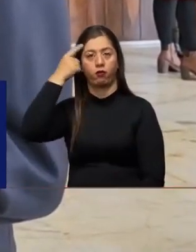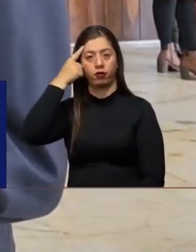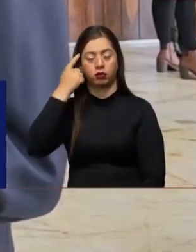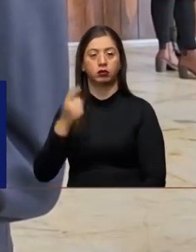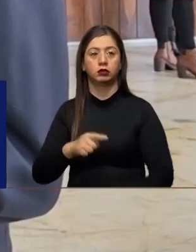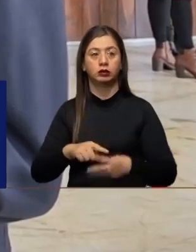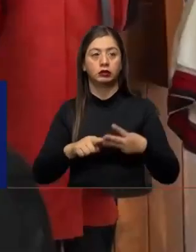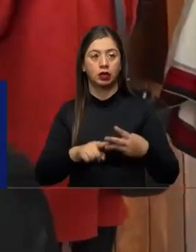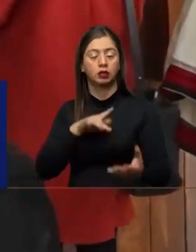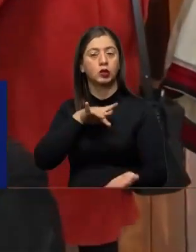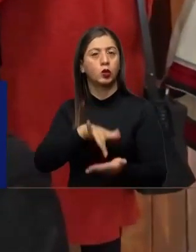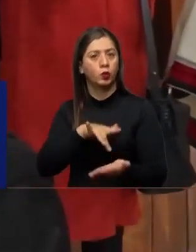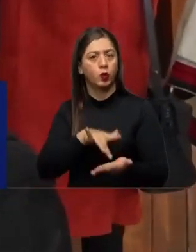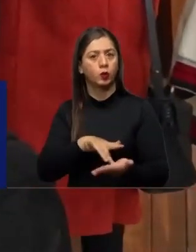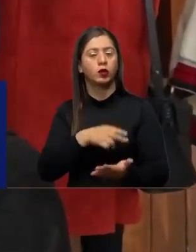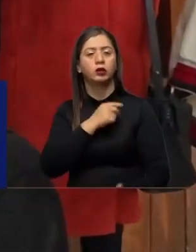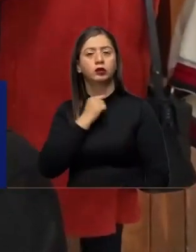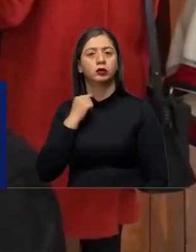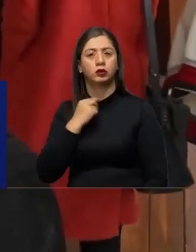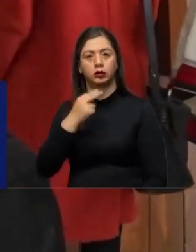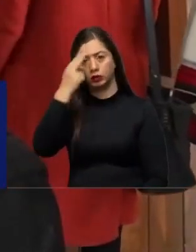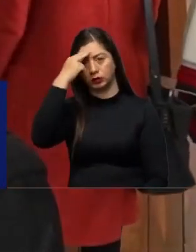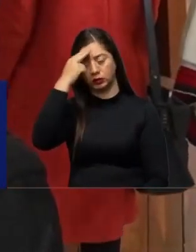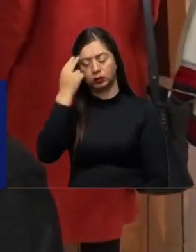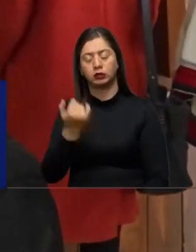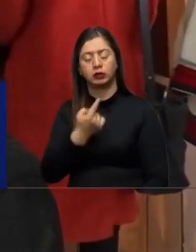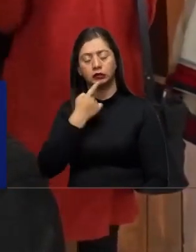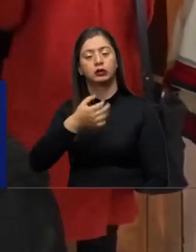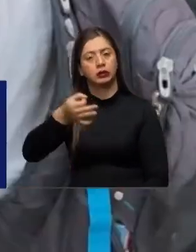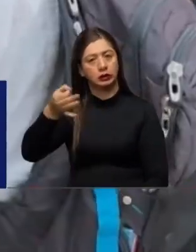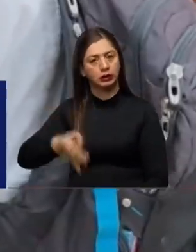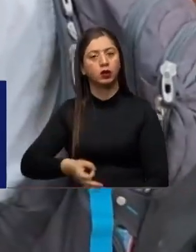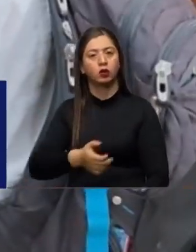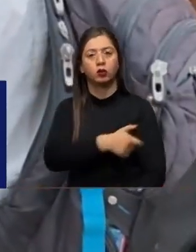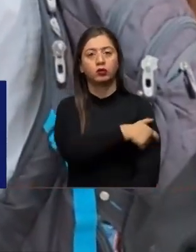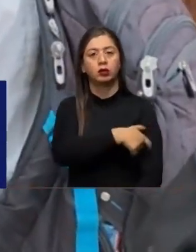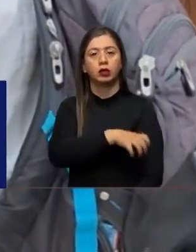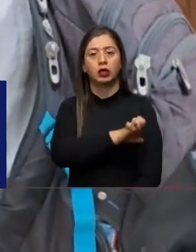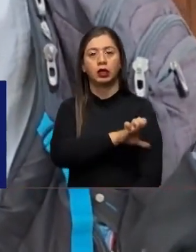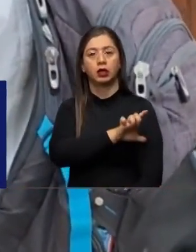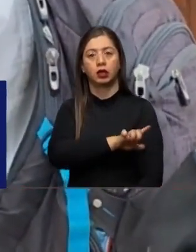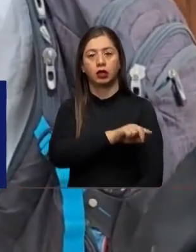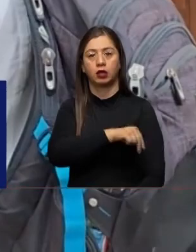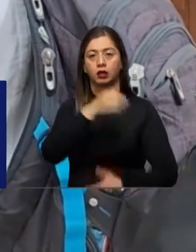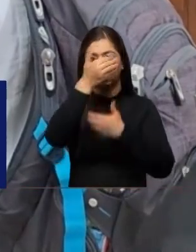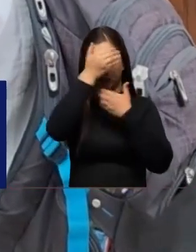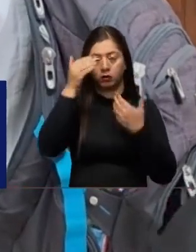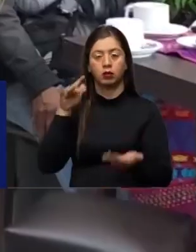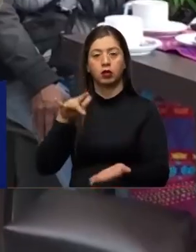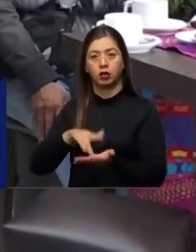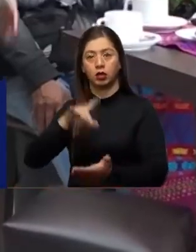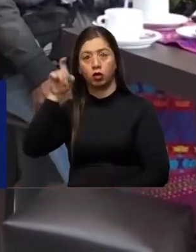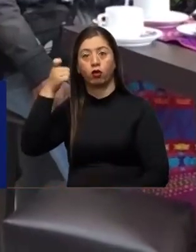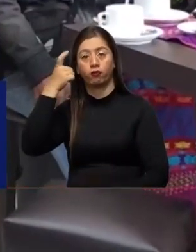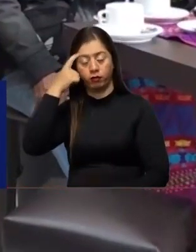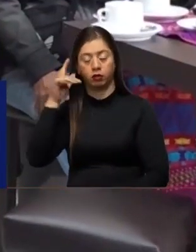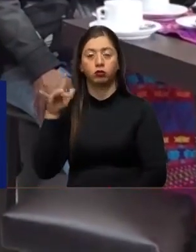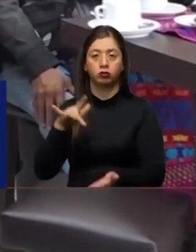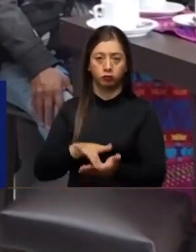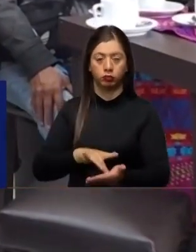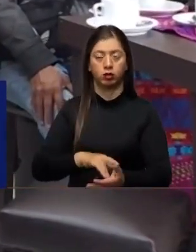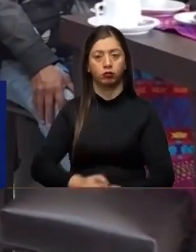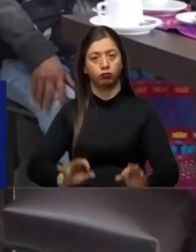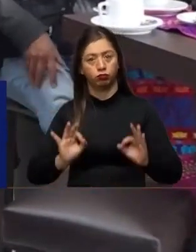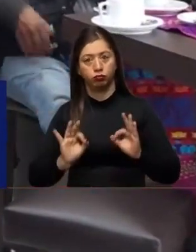obispos que participan como observadores en la mesa de diálogos, están seguros que el ELN y el gobierno colombiano llegaron a México con la voluntad de hacer las cosas